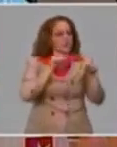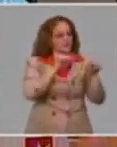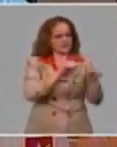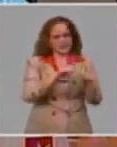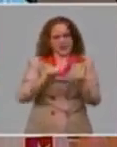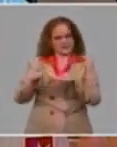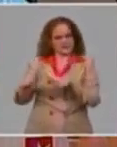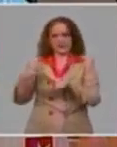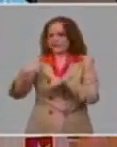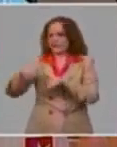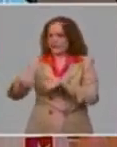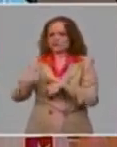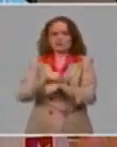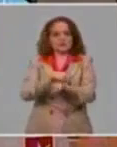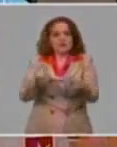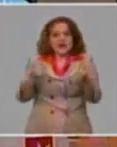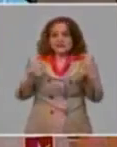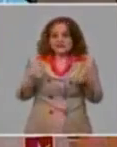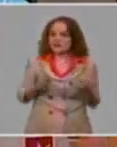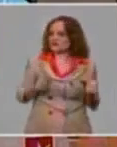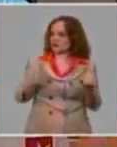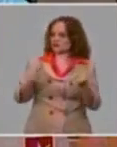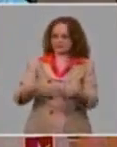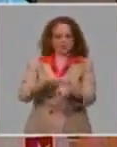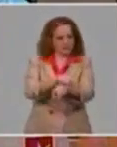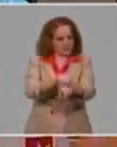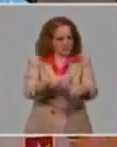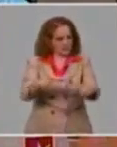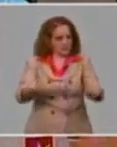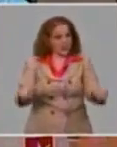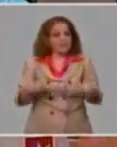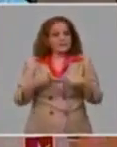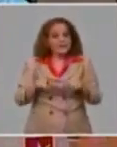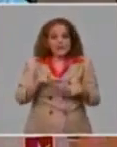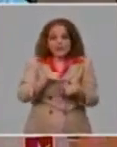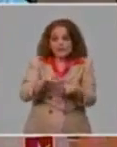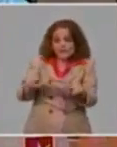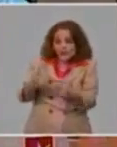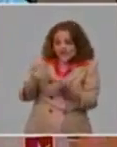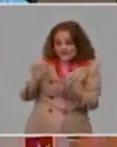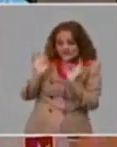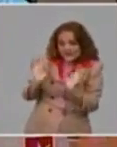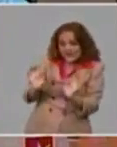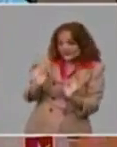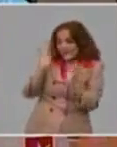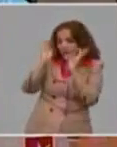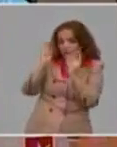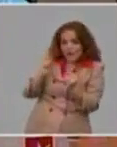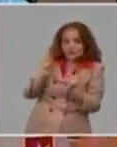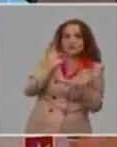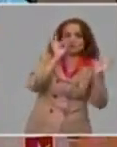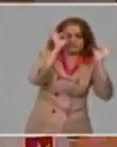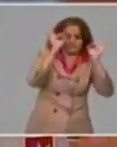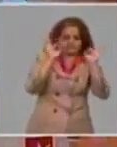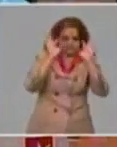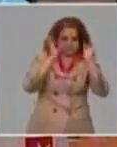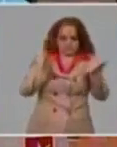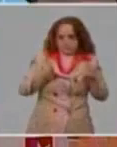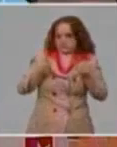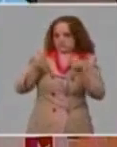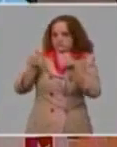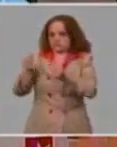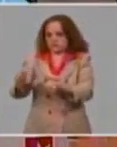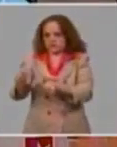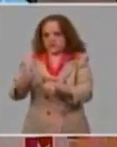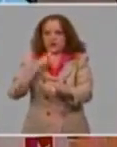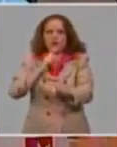estudio exacto de la situación que tiene, porque hoy no podemos darnos el lujo con la situación creada de inmovilizar